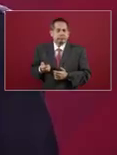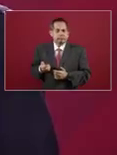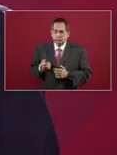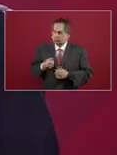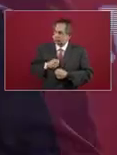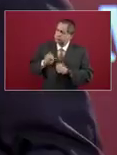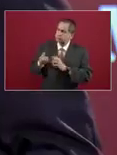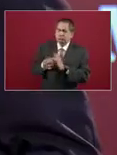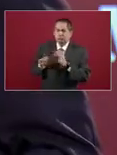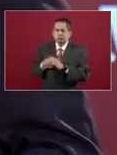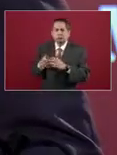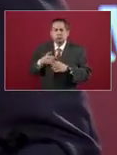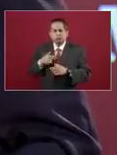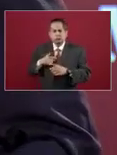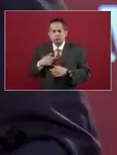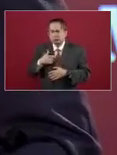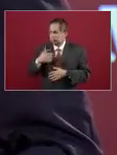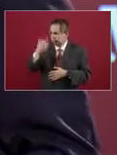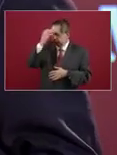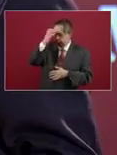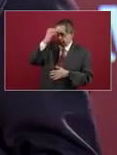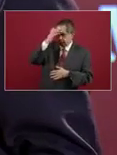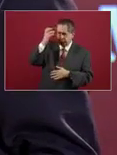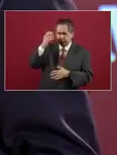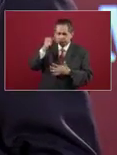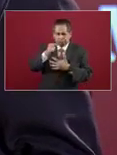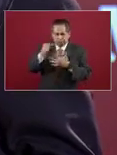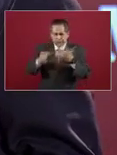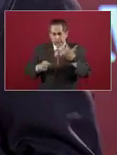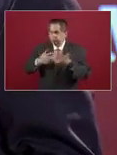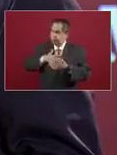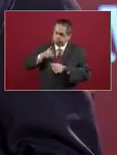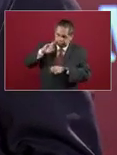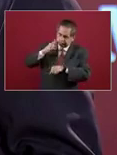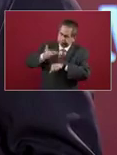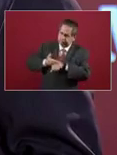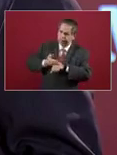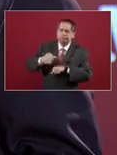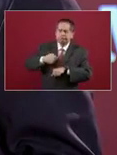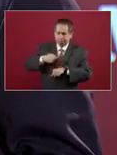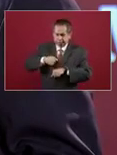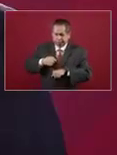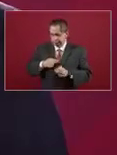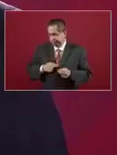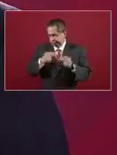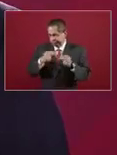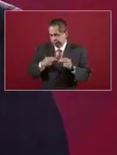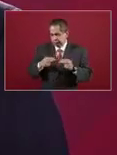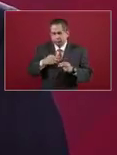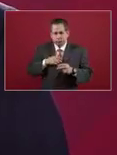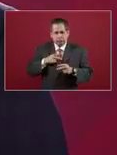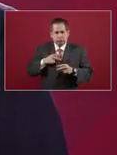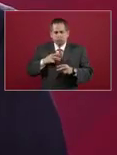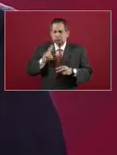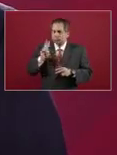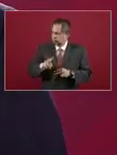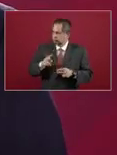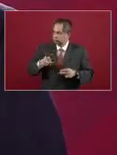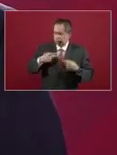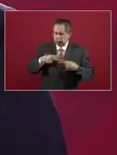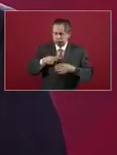expreso que conozco mis responsabilidades y soy buen ciudadano.